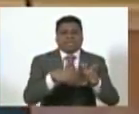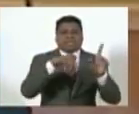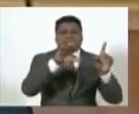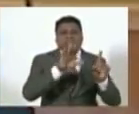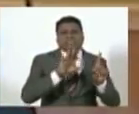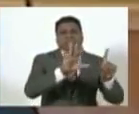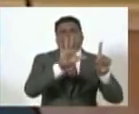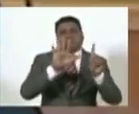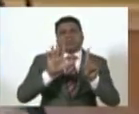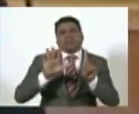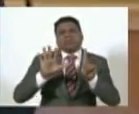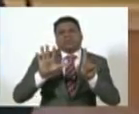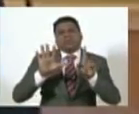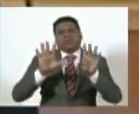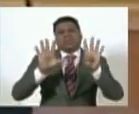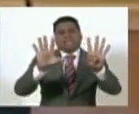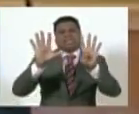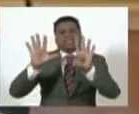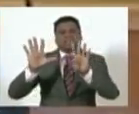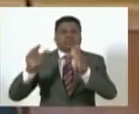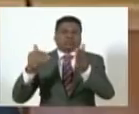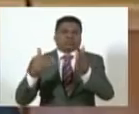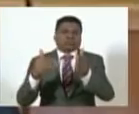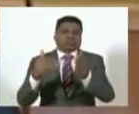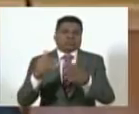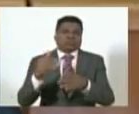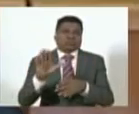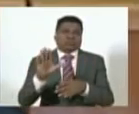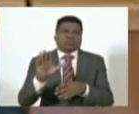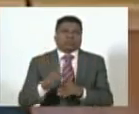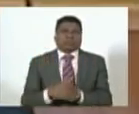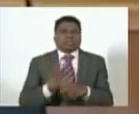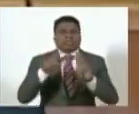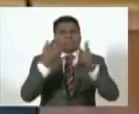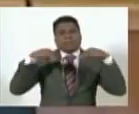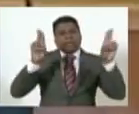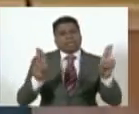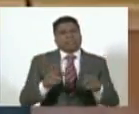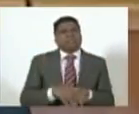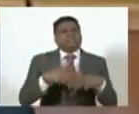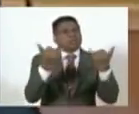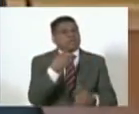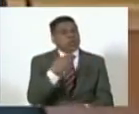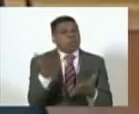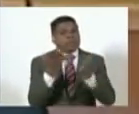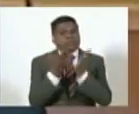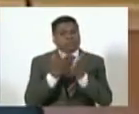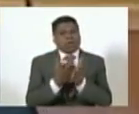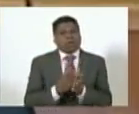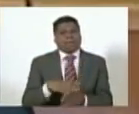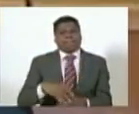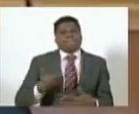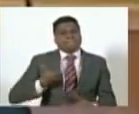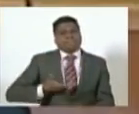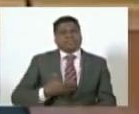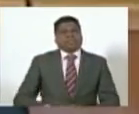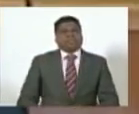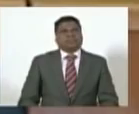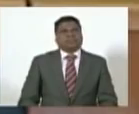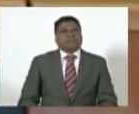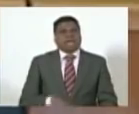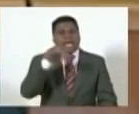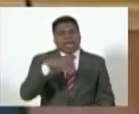paz. Yo he estudiado el tema bastante y les digo con convicción, este es el